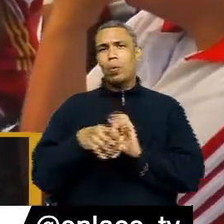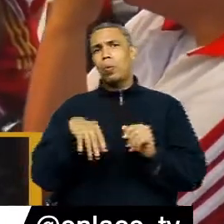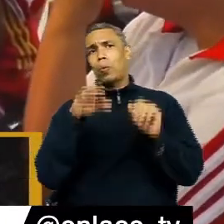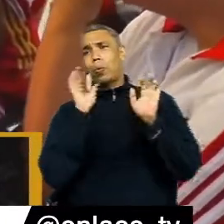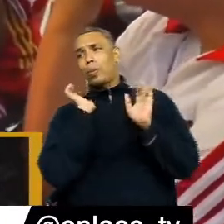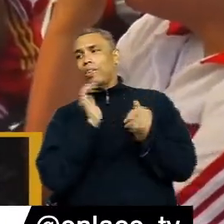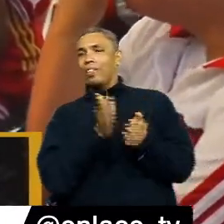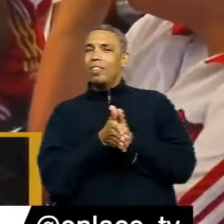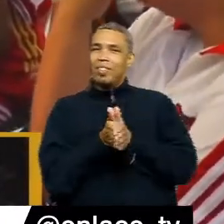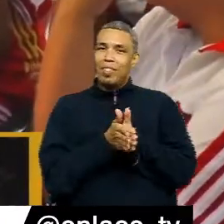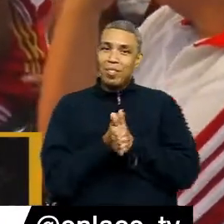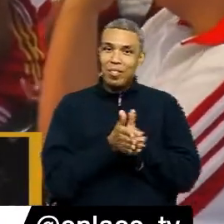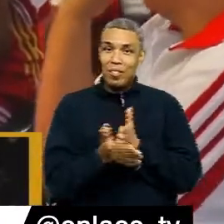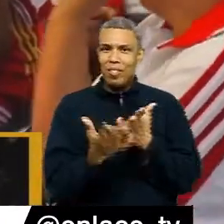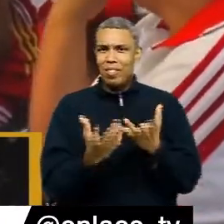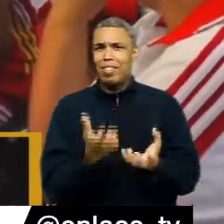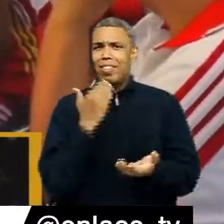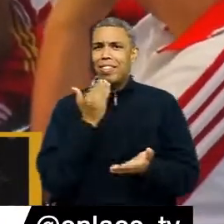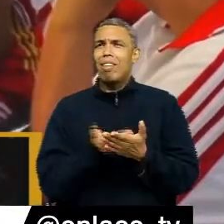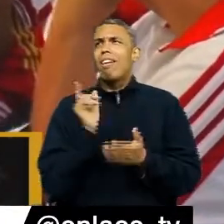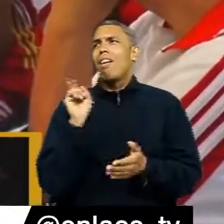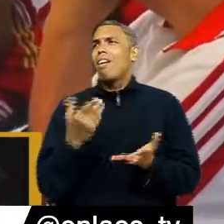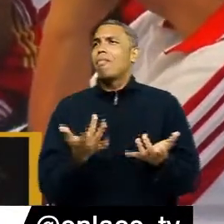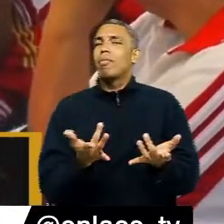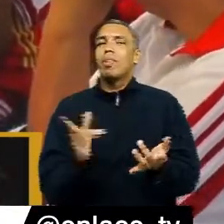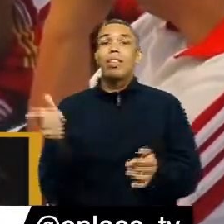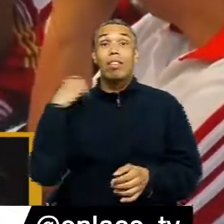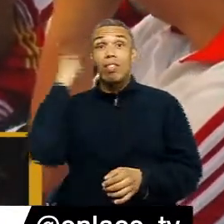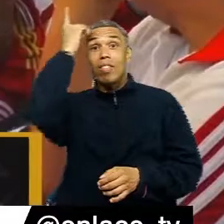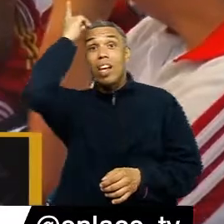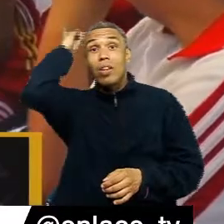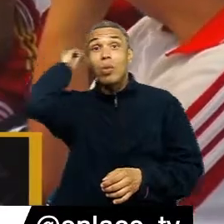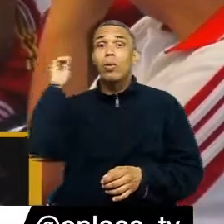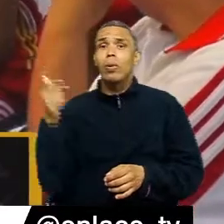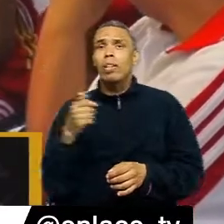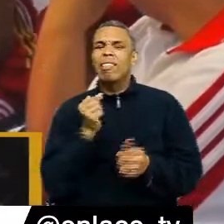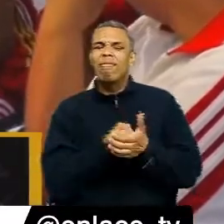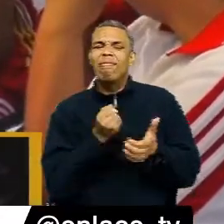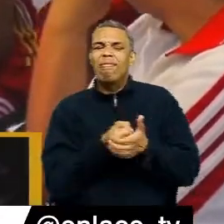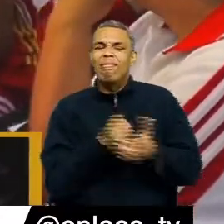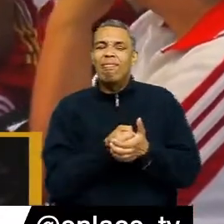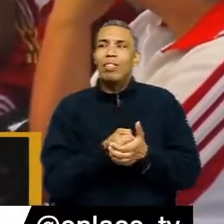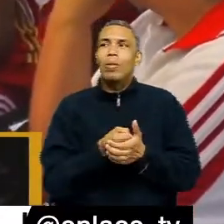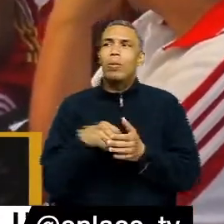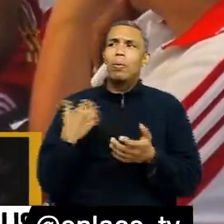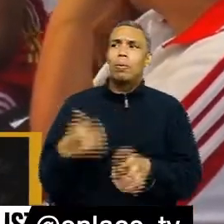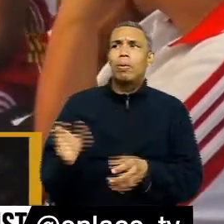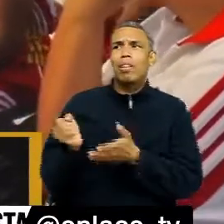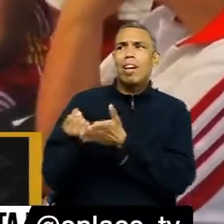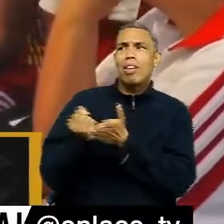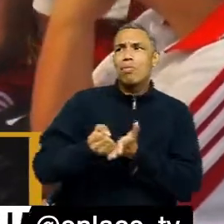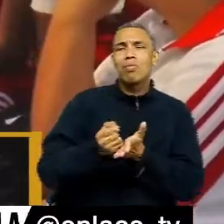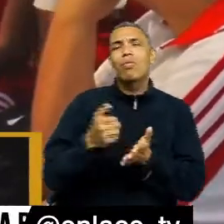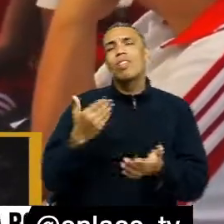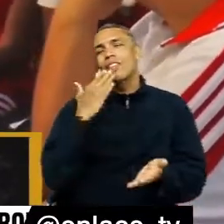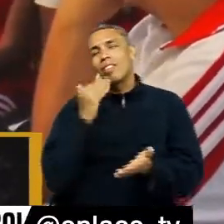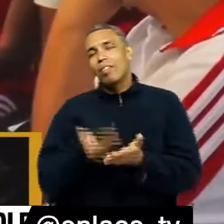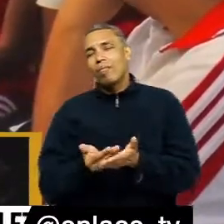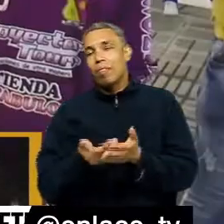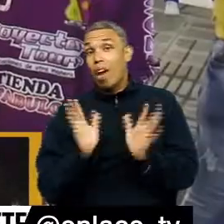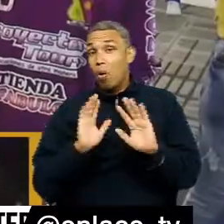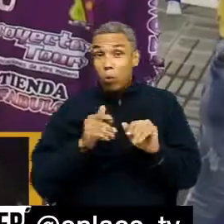y de verdad agradecerle al alcalde Darío Echeverre y que cada una de las mujeres se muestren lo que tienen y que aprovechen, ya era hora